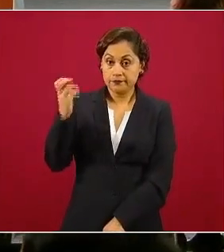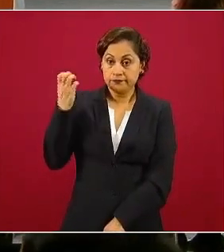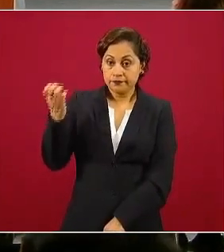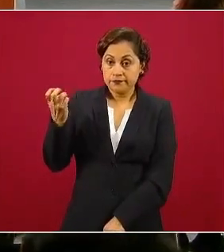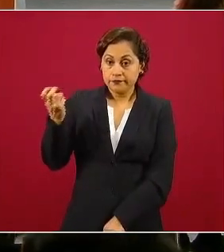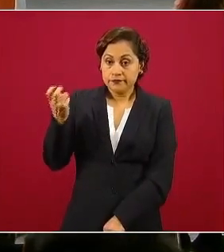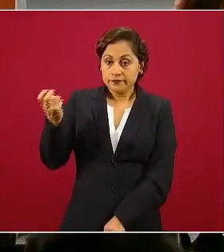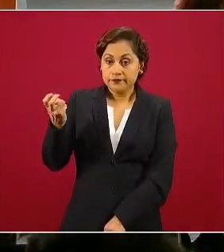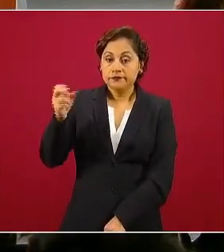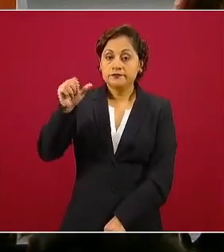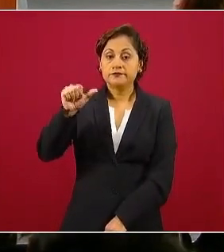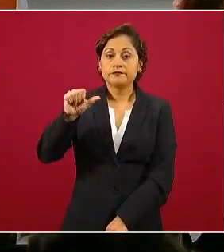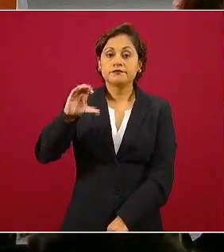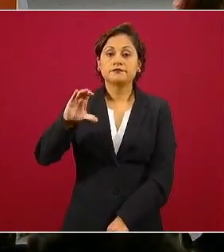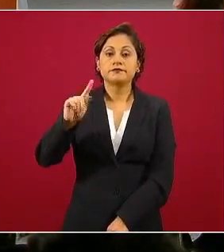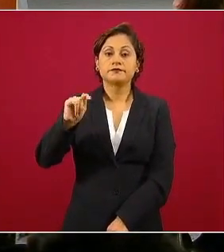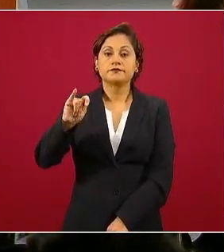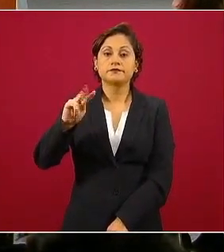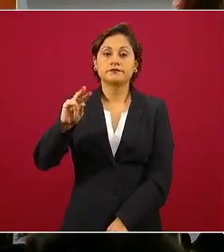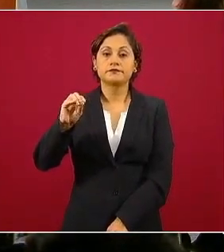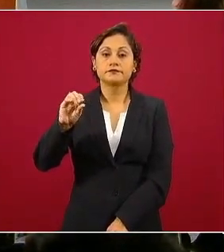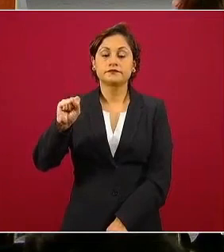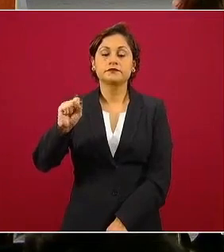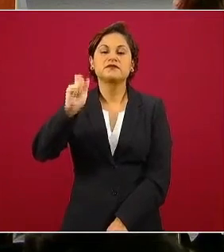activos, vamos a decir, recientes,